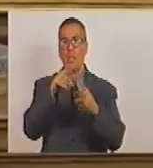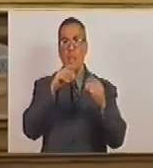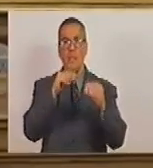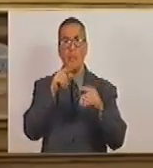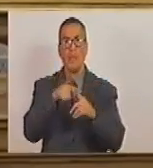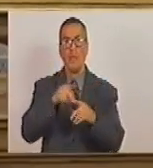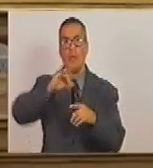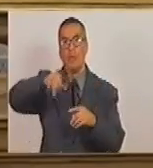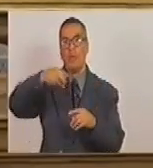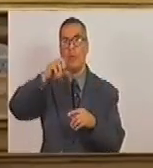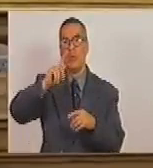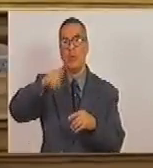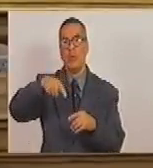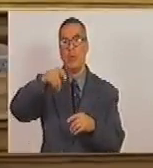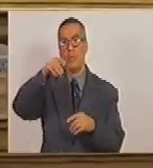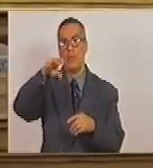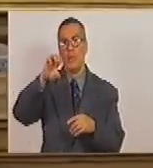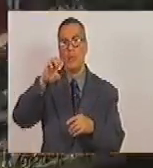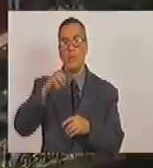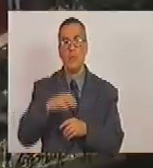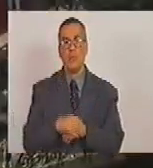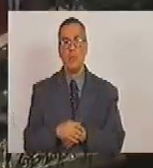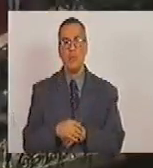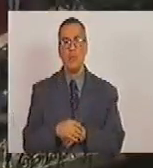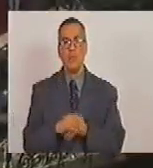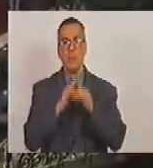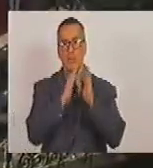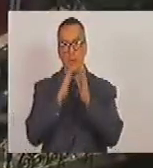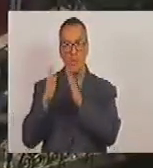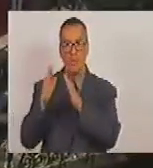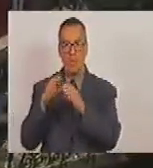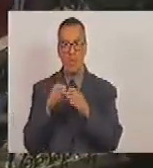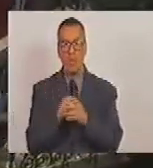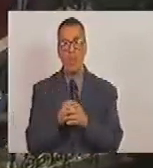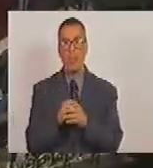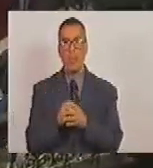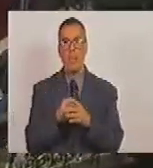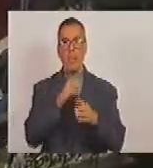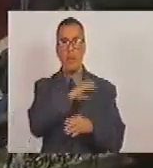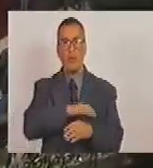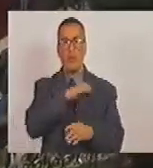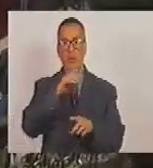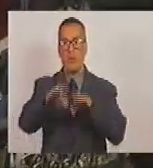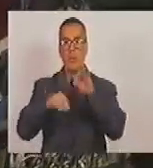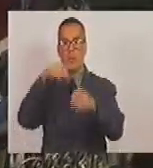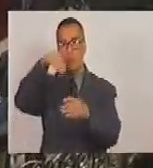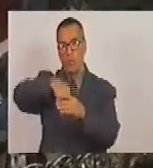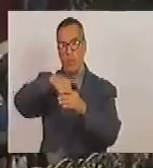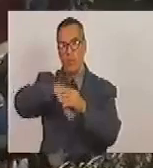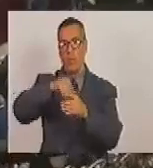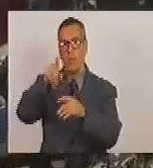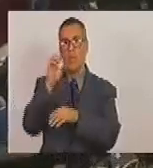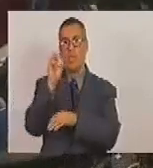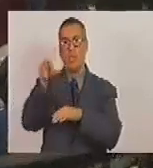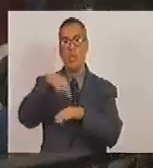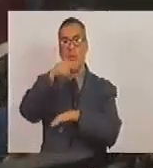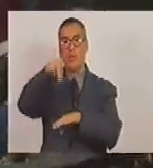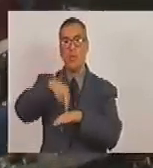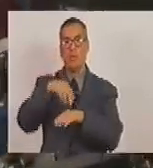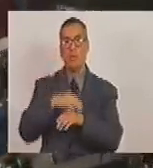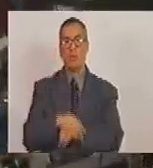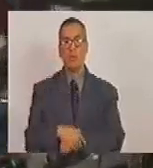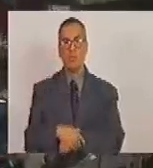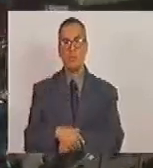diputado Giuseppe Alessandrello, coordinador del Comité de Postulaciones Electorales de la Asamblea Nacional.